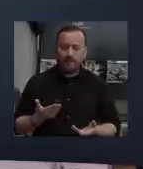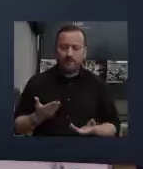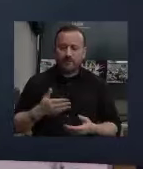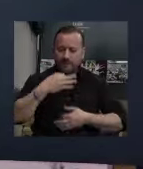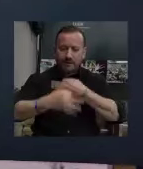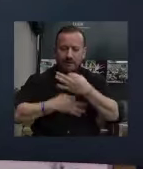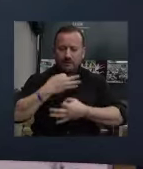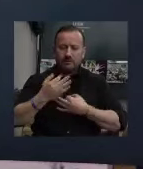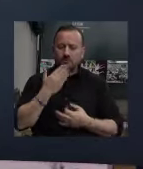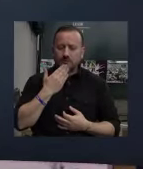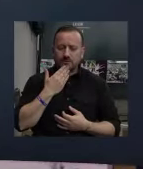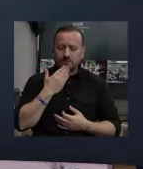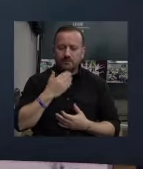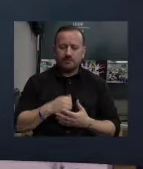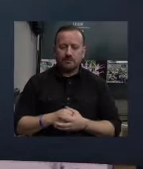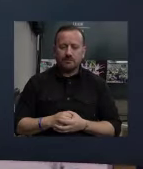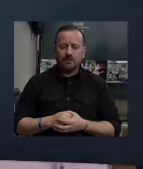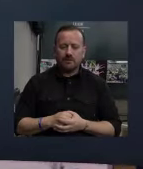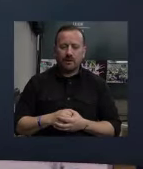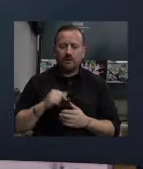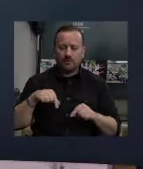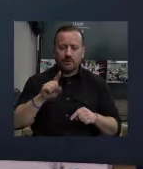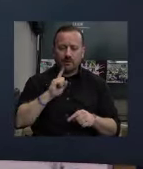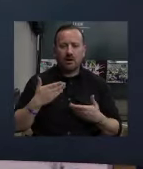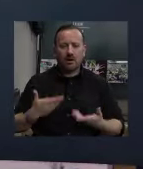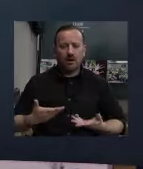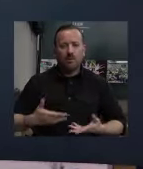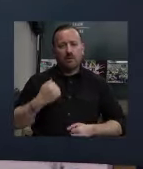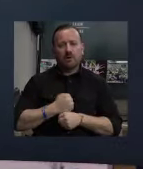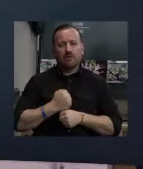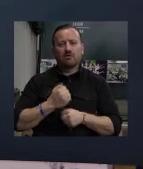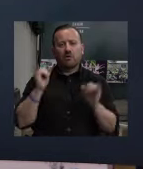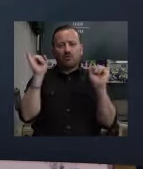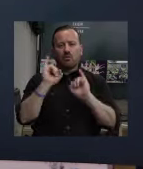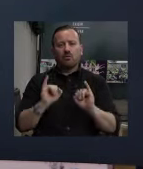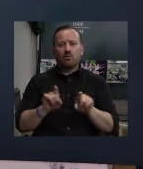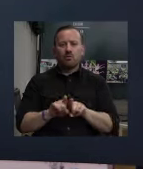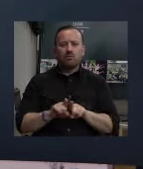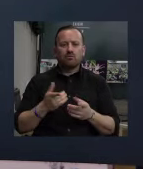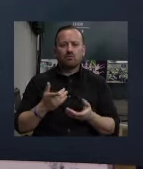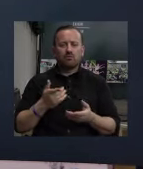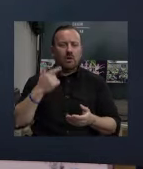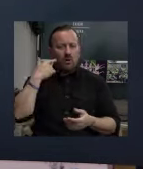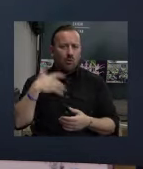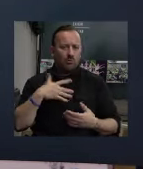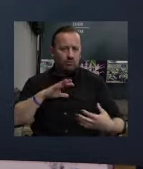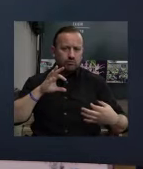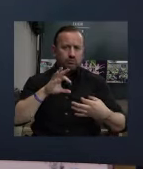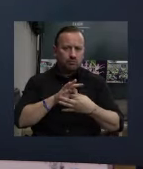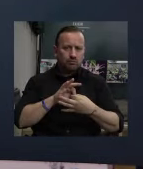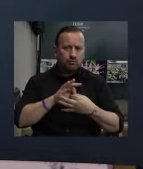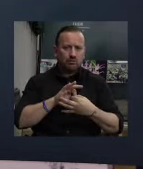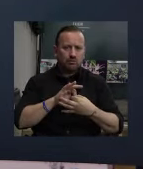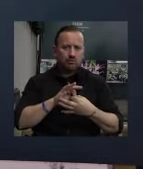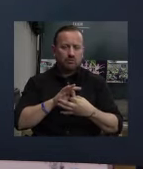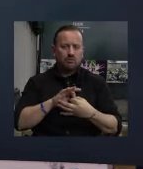mencionar que estamos trabajando en un modelo de prospección laboral que es importante que nos conecta donde